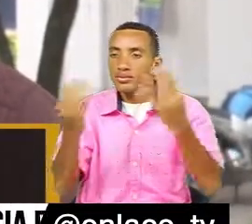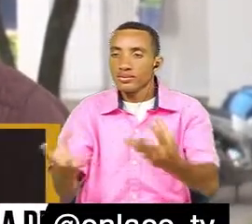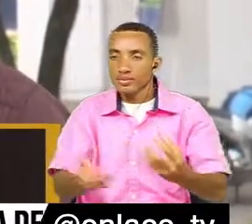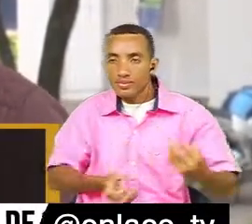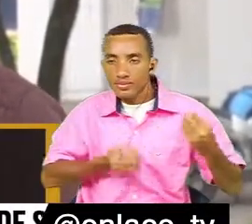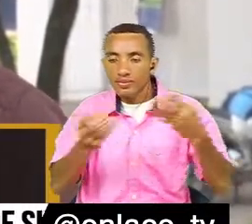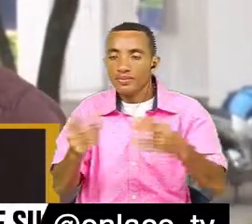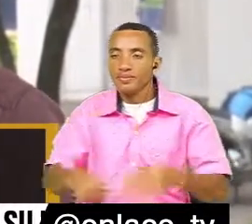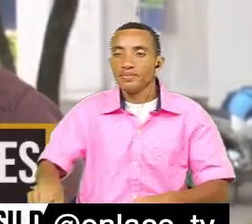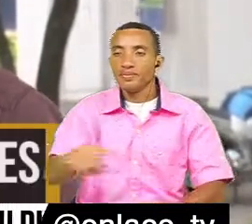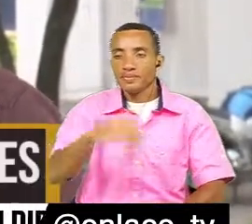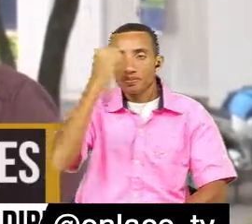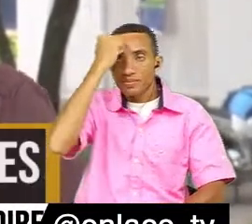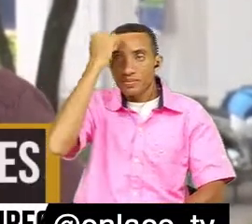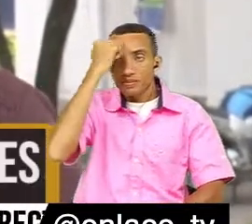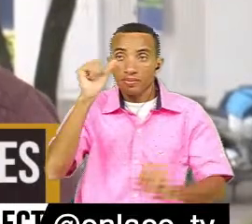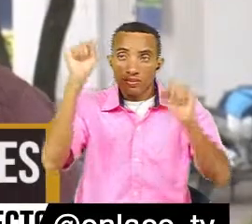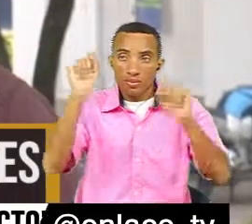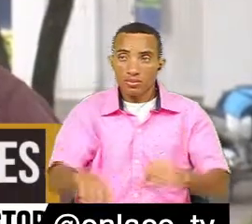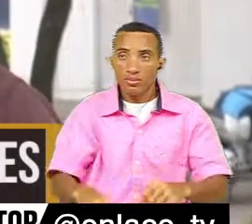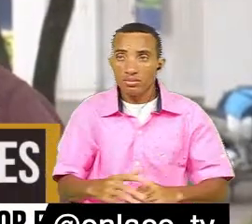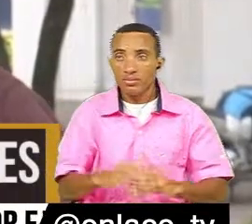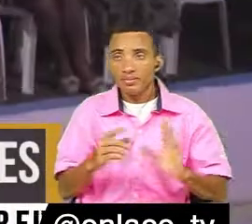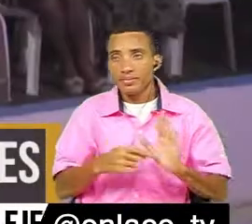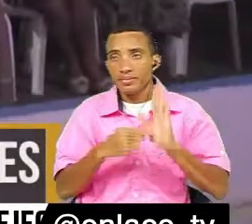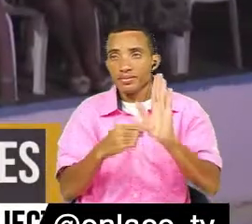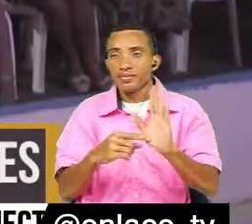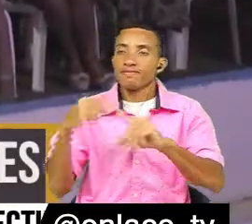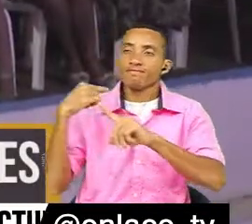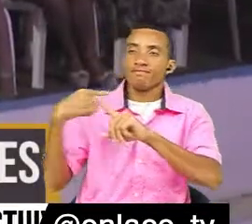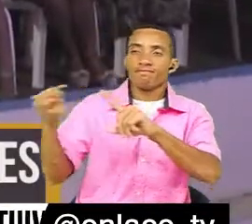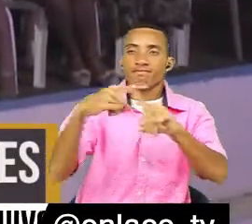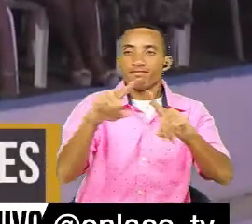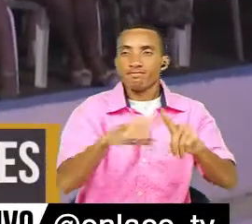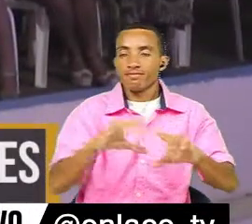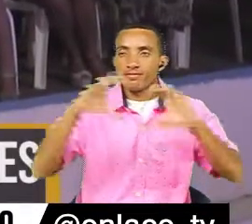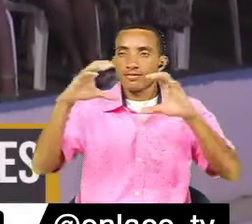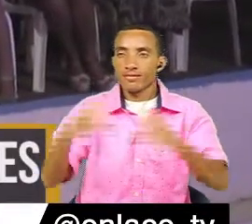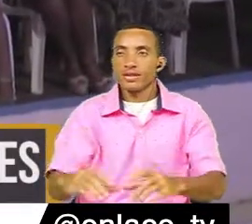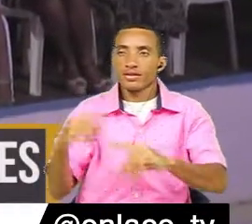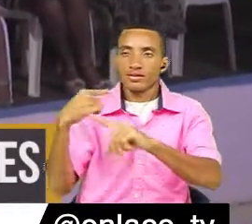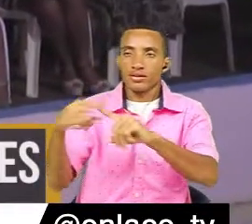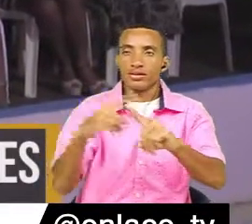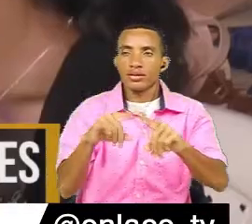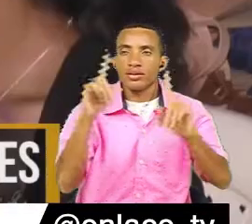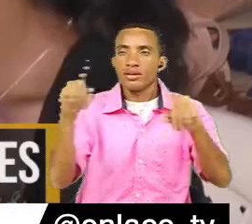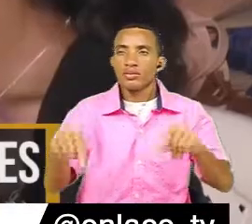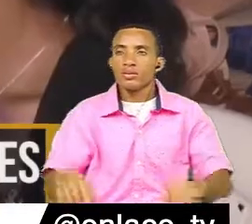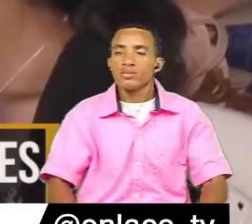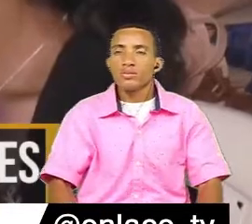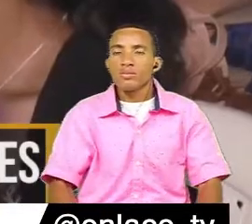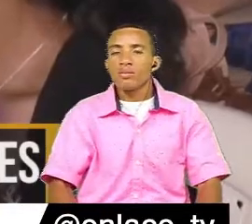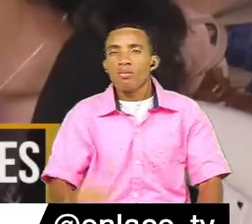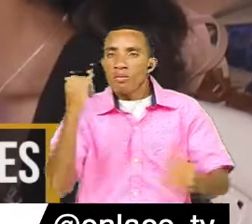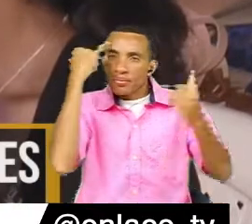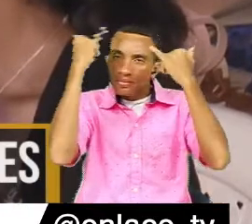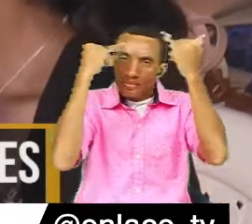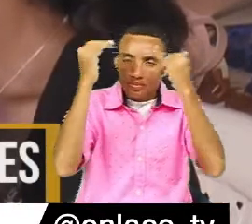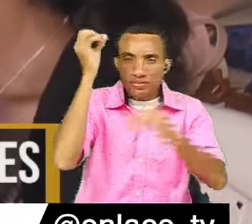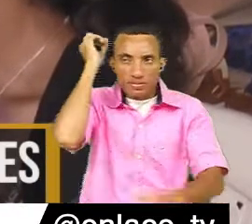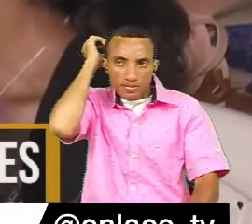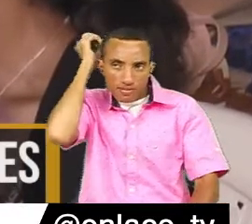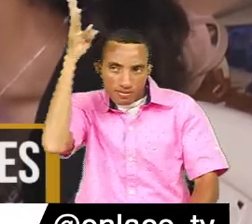que puedan ofrecer sus diferentes clases utilizando las diferentes estrategias